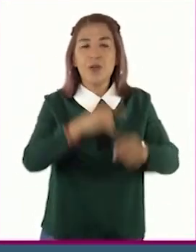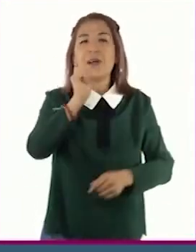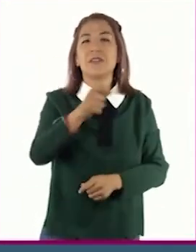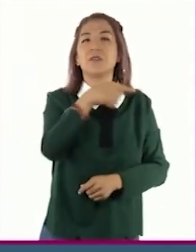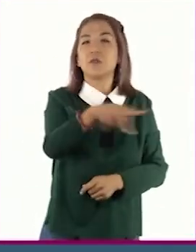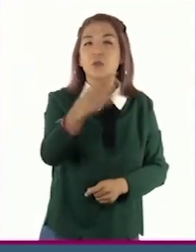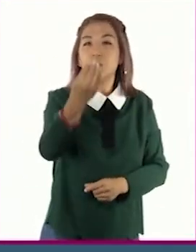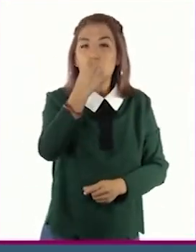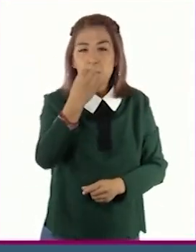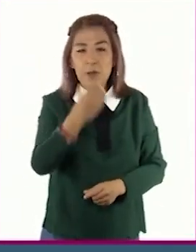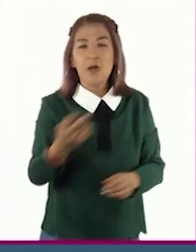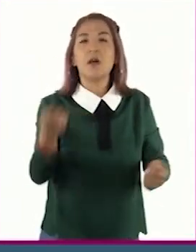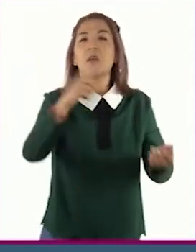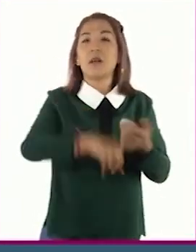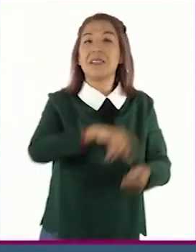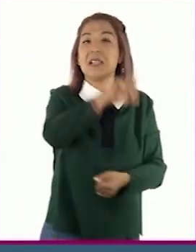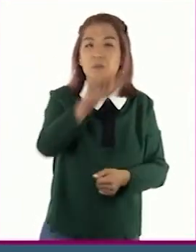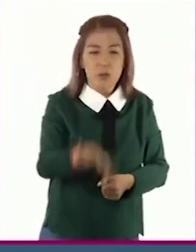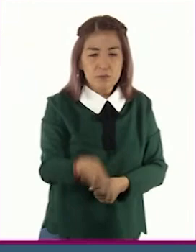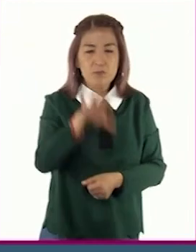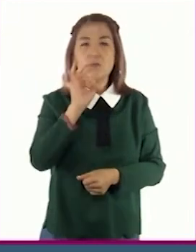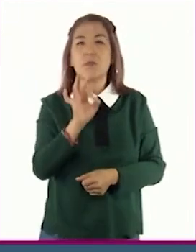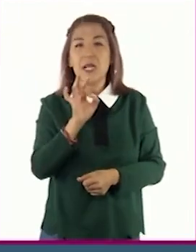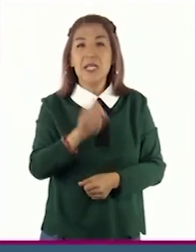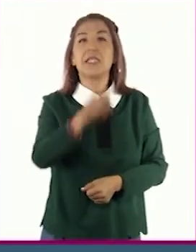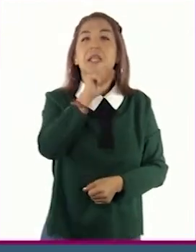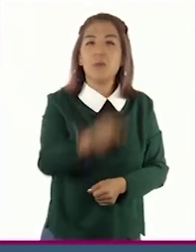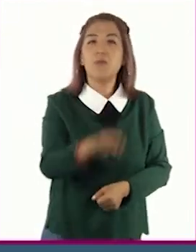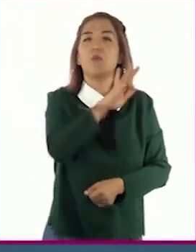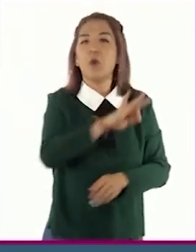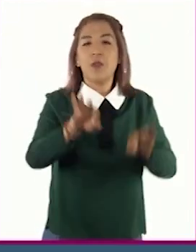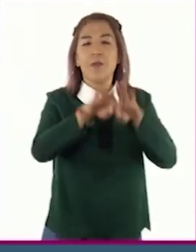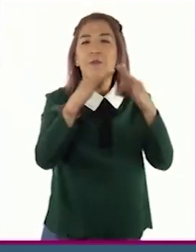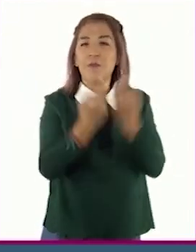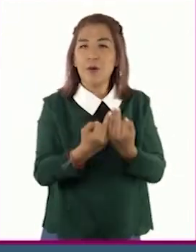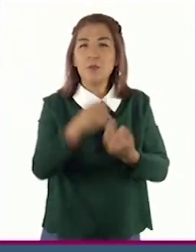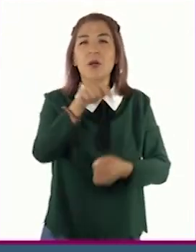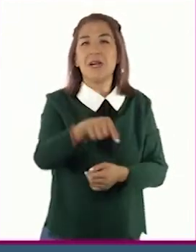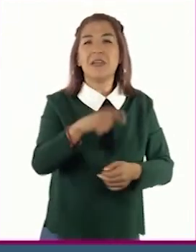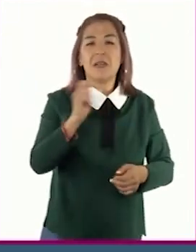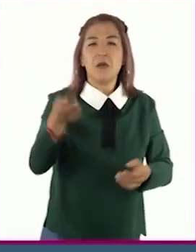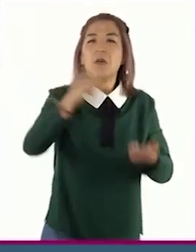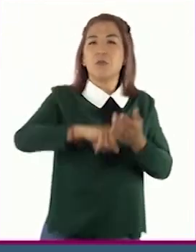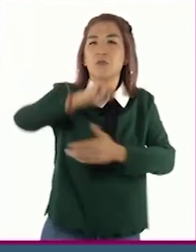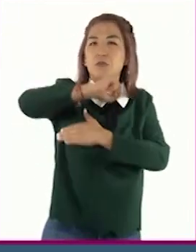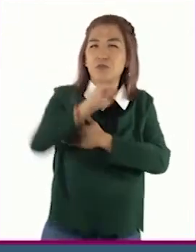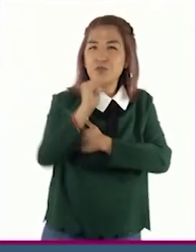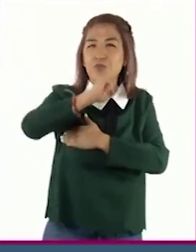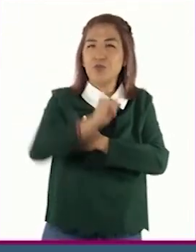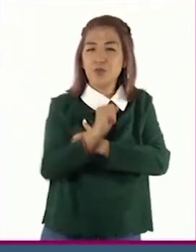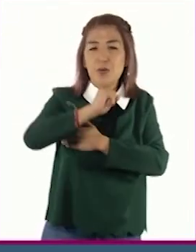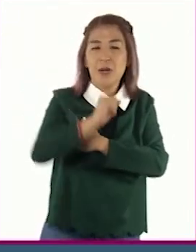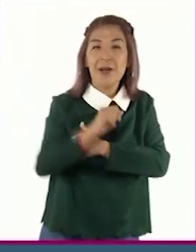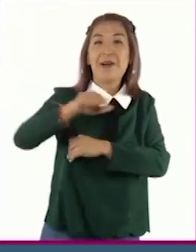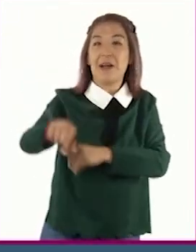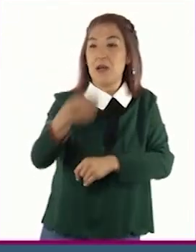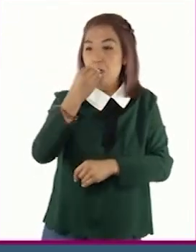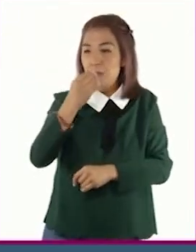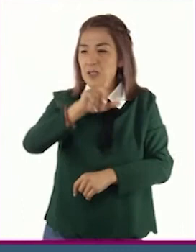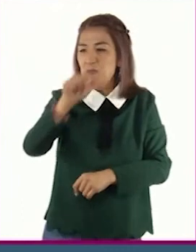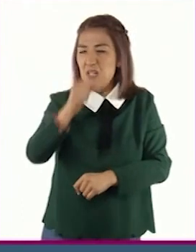el alimento se obtiene o se genera, o también porque se pueden formar durante el almacenamiento, por ejemplo, uno de estos